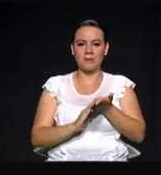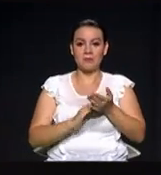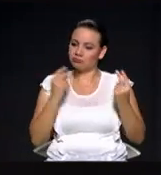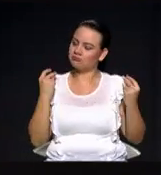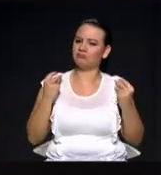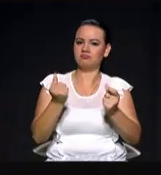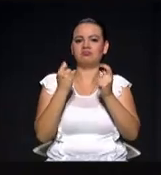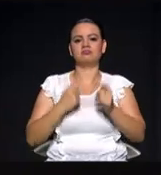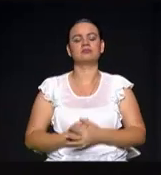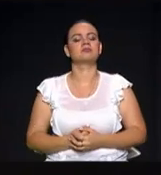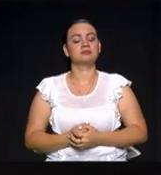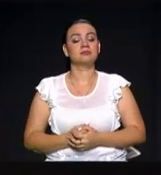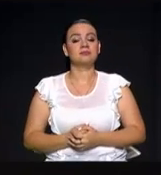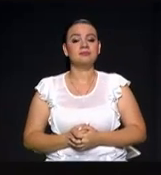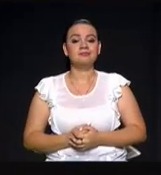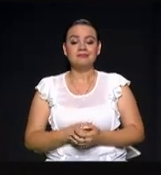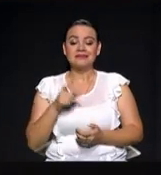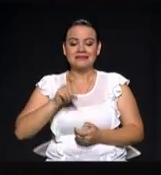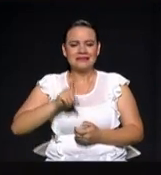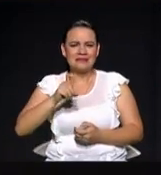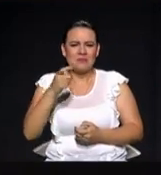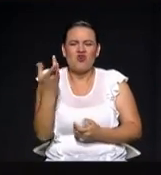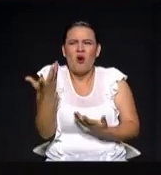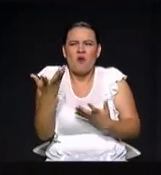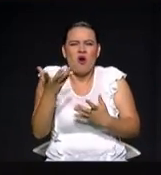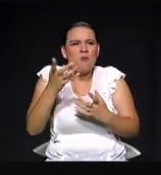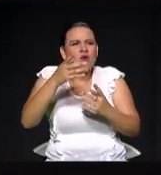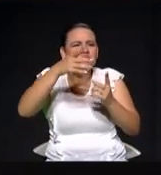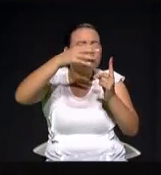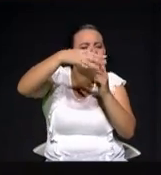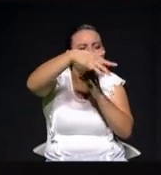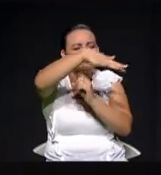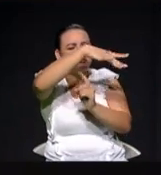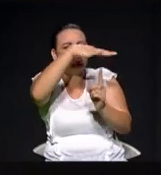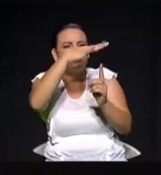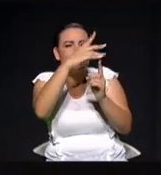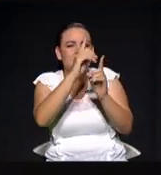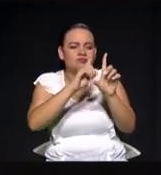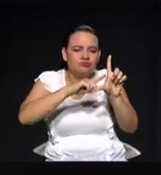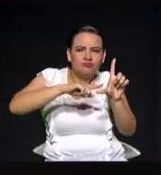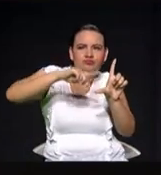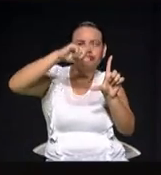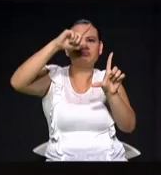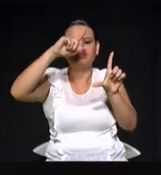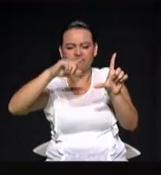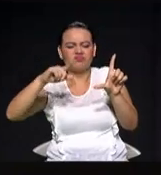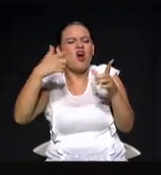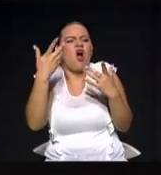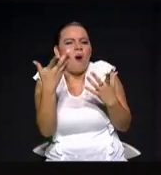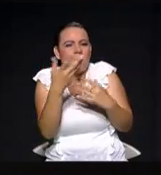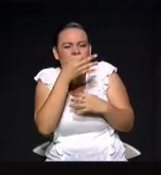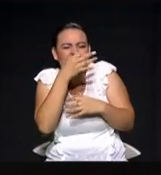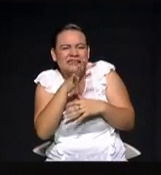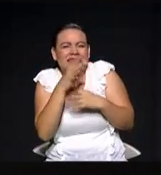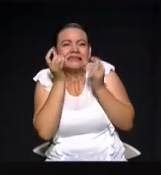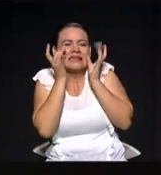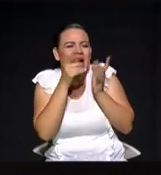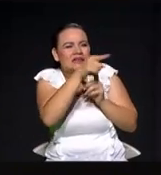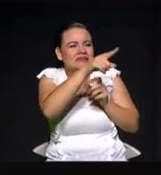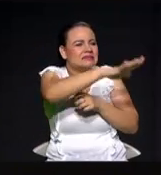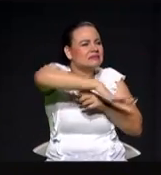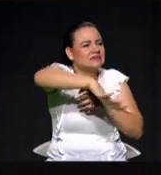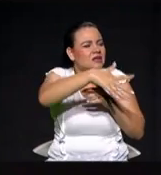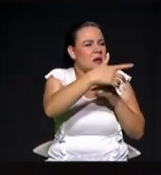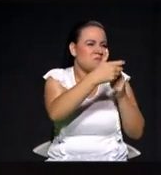lugares para medir la contaminación ambiental que sepamos claramente en todo el valle del aburrá y especialmente en medellín en qué zonas es más crítico y podamos tomar